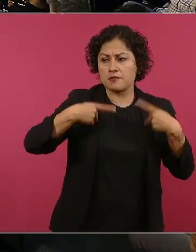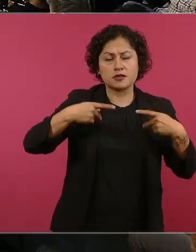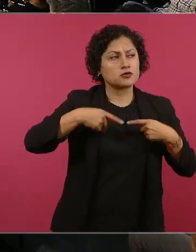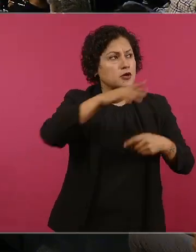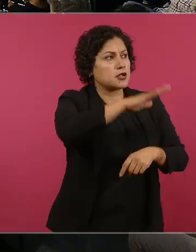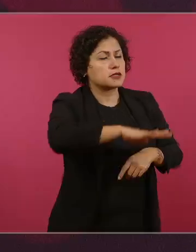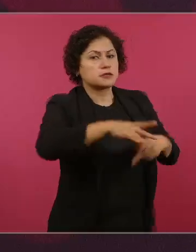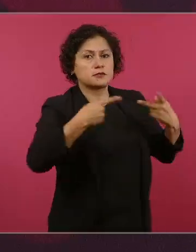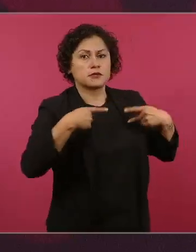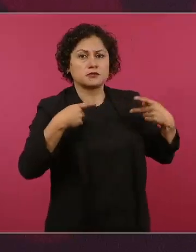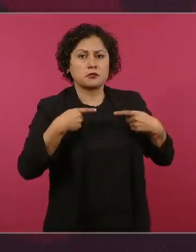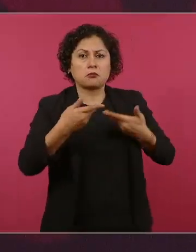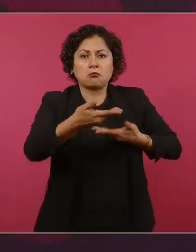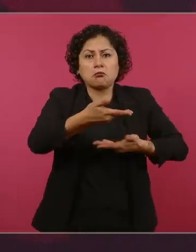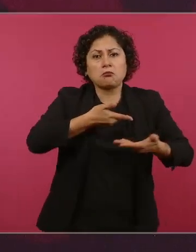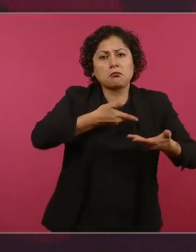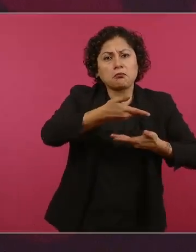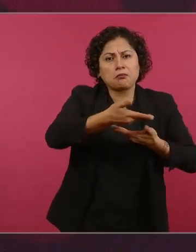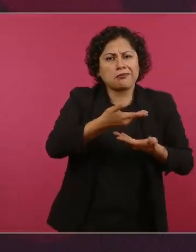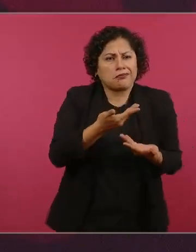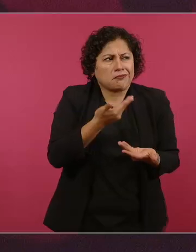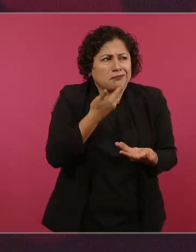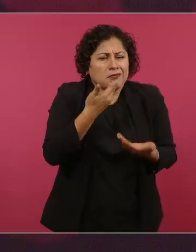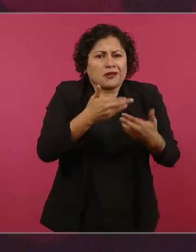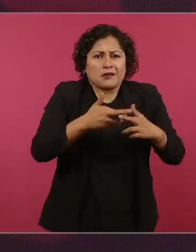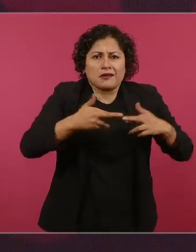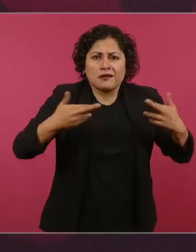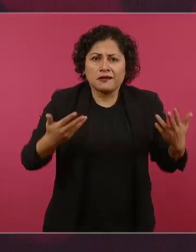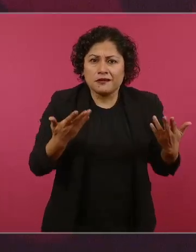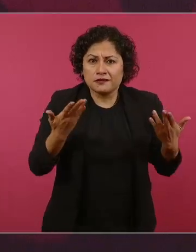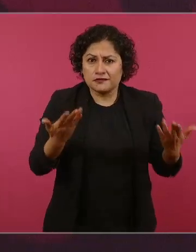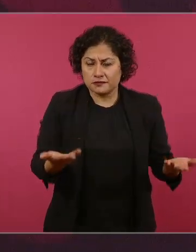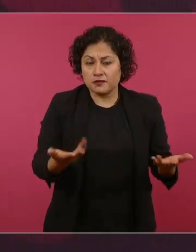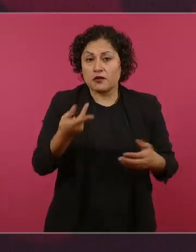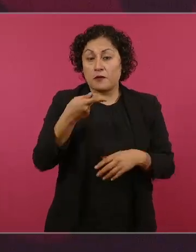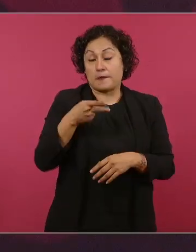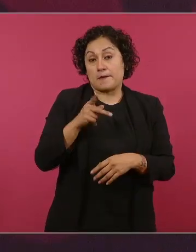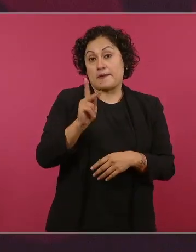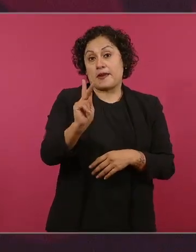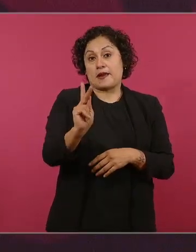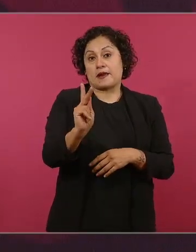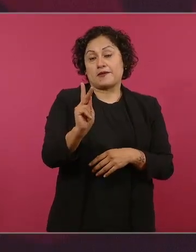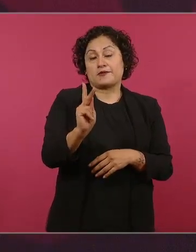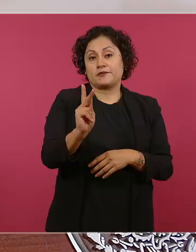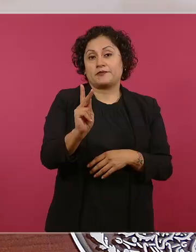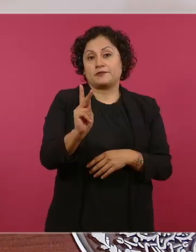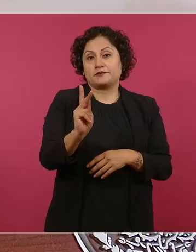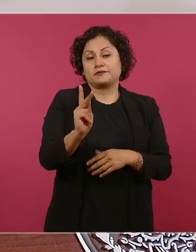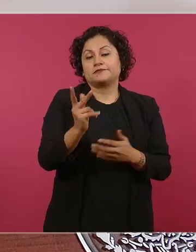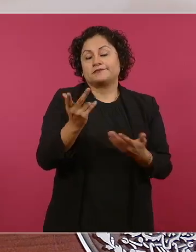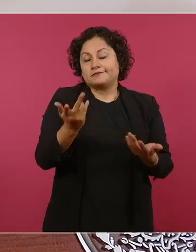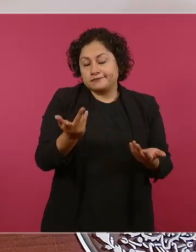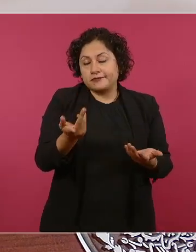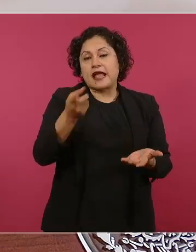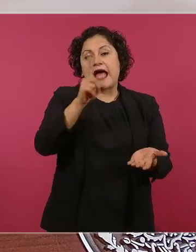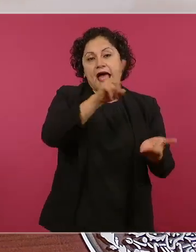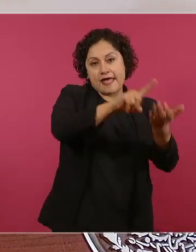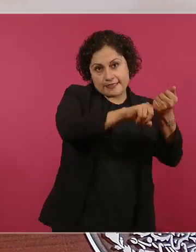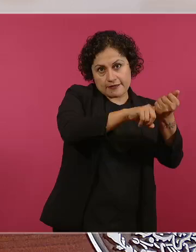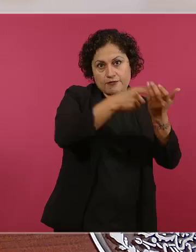hay todavía estos grupos de intereses económicos y